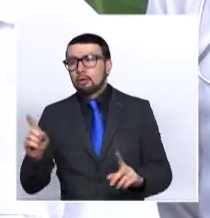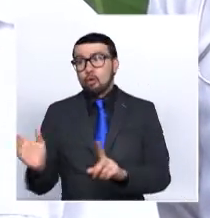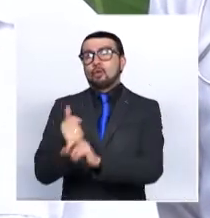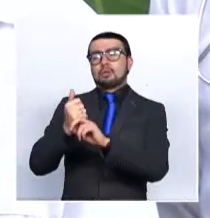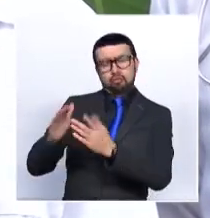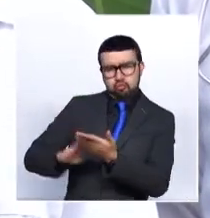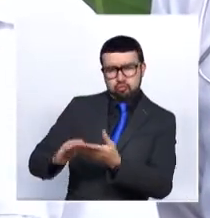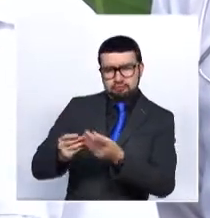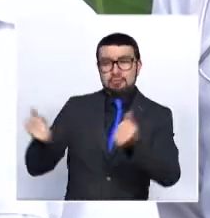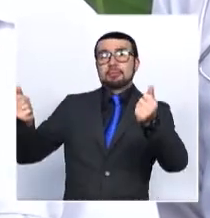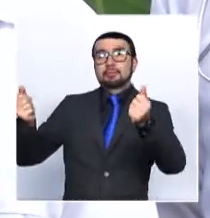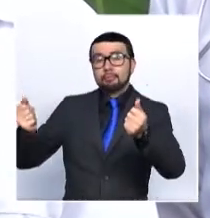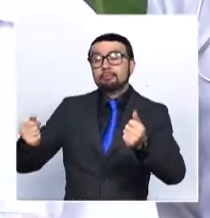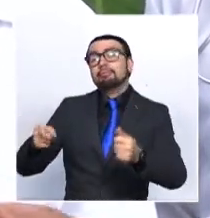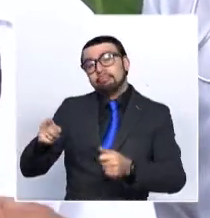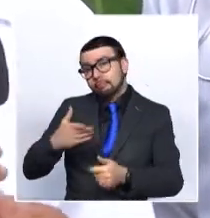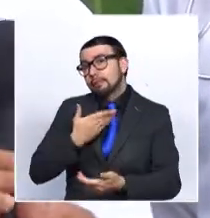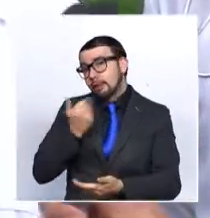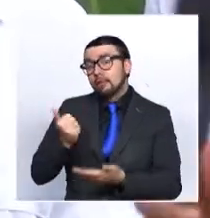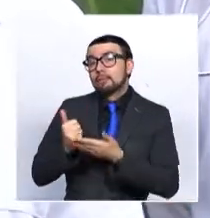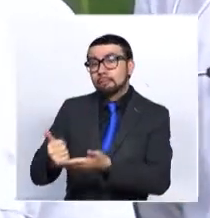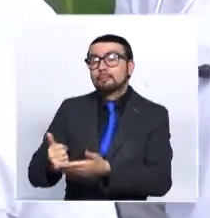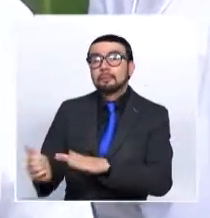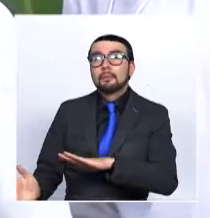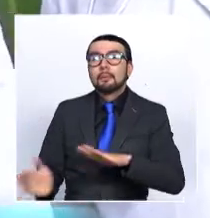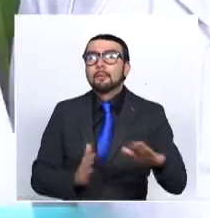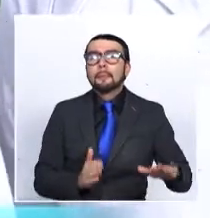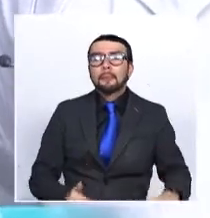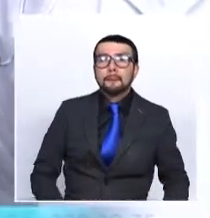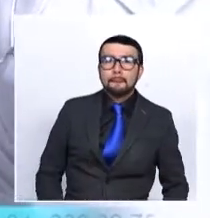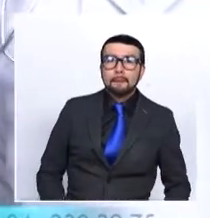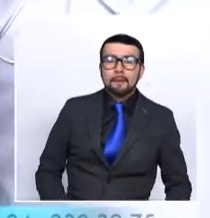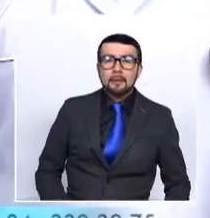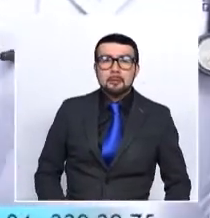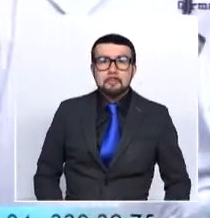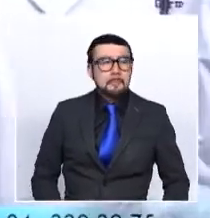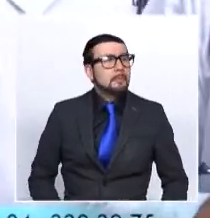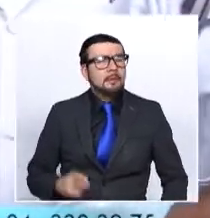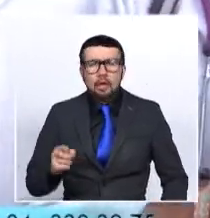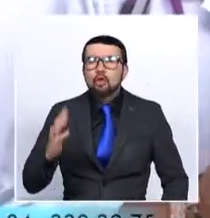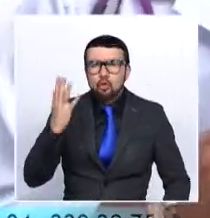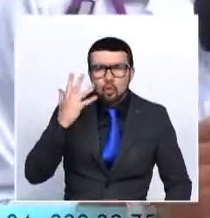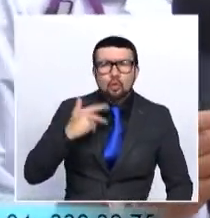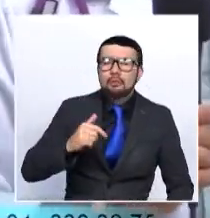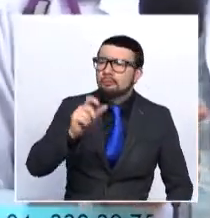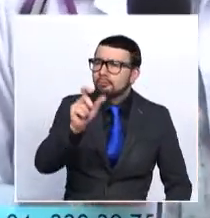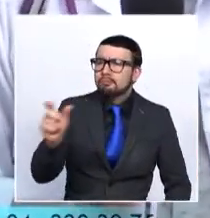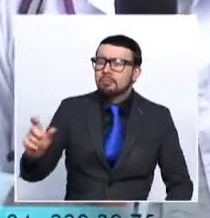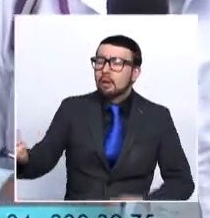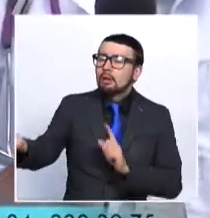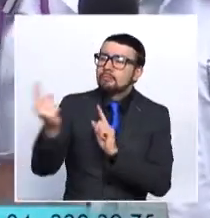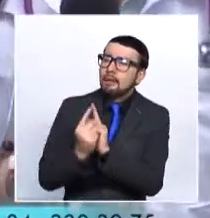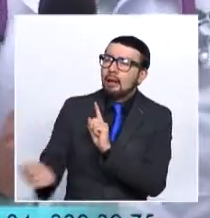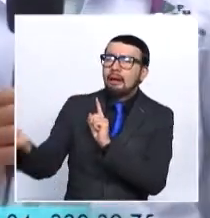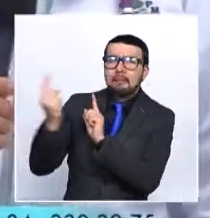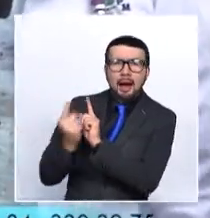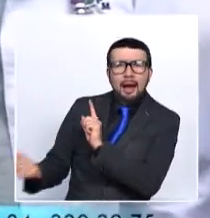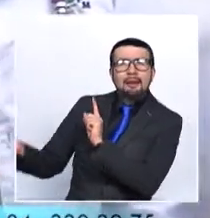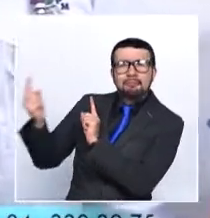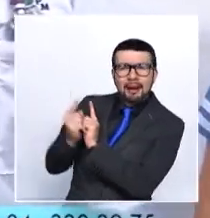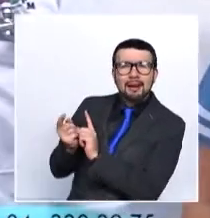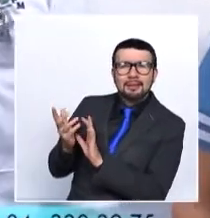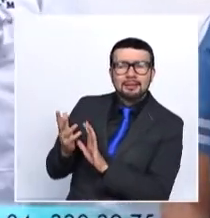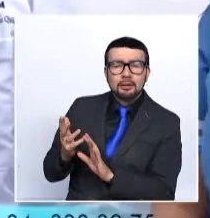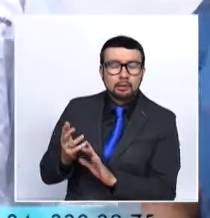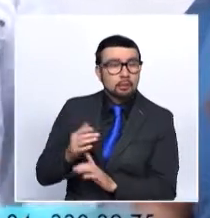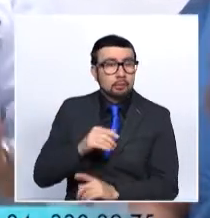futuro saludable y feliz. Lo que encontramos cada día nosotros como sorpresas que dice la